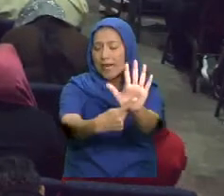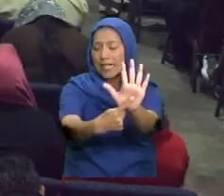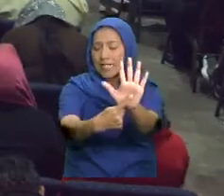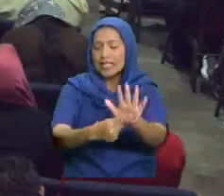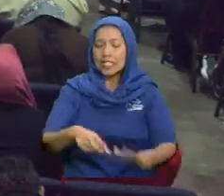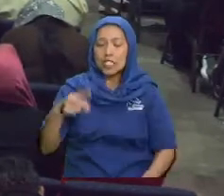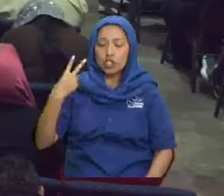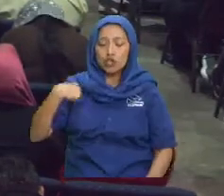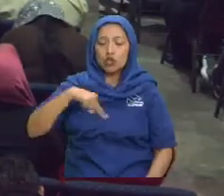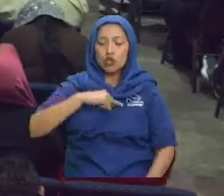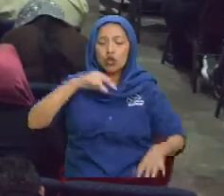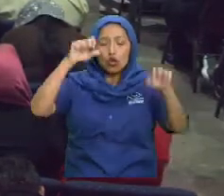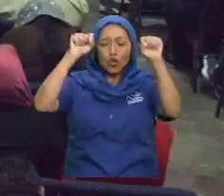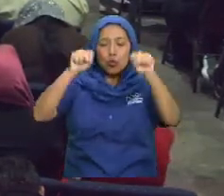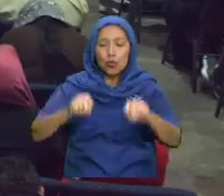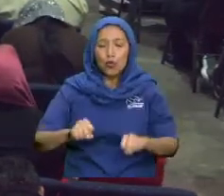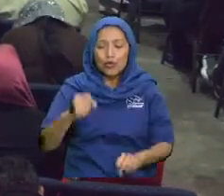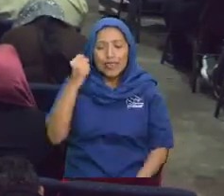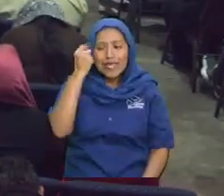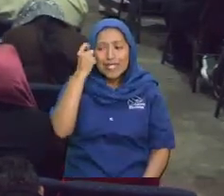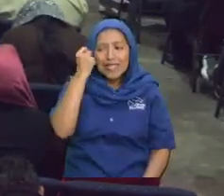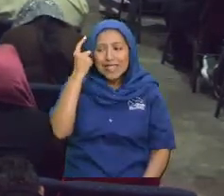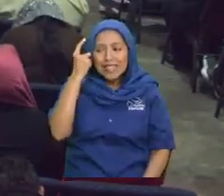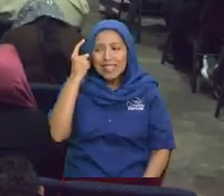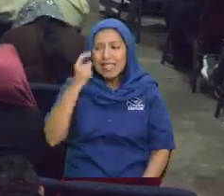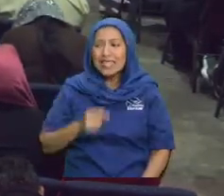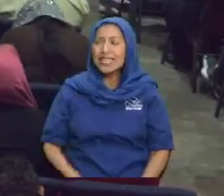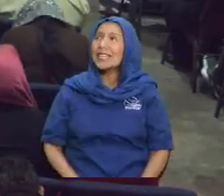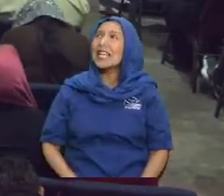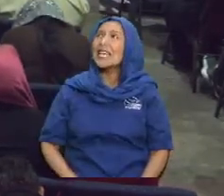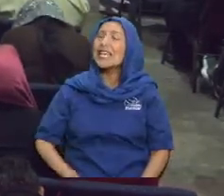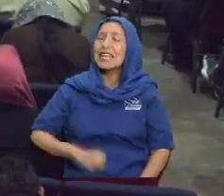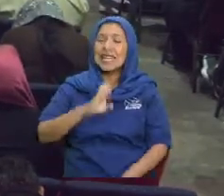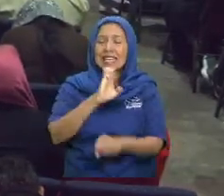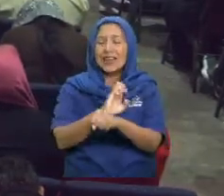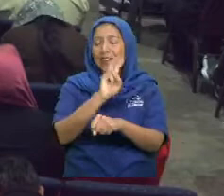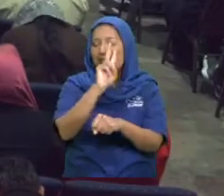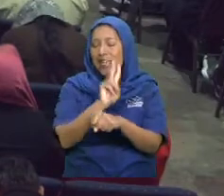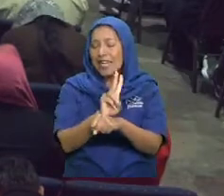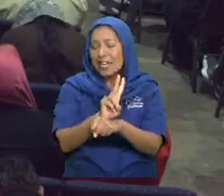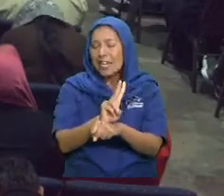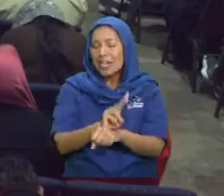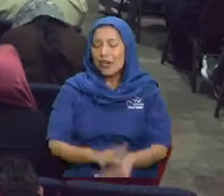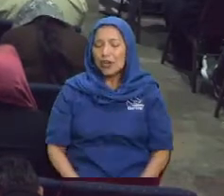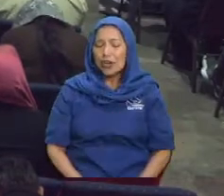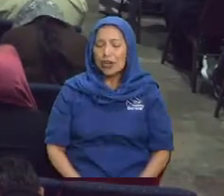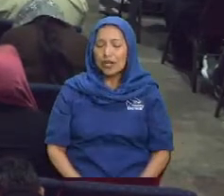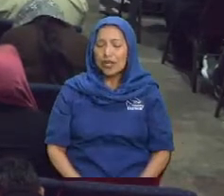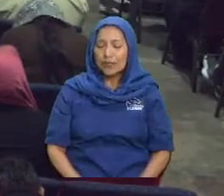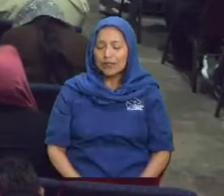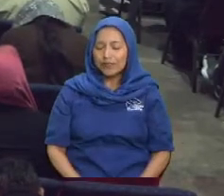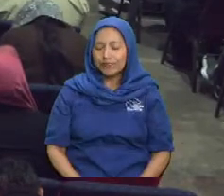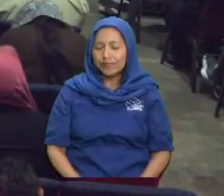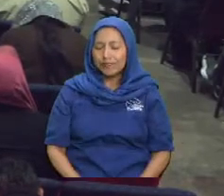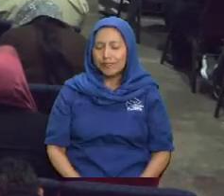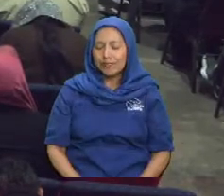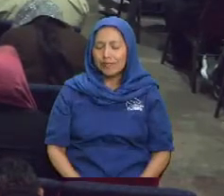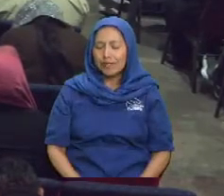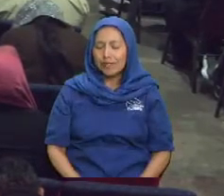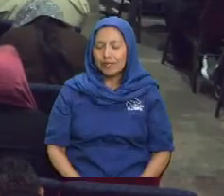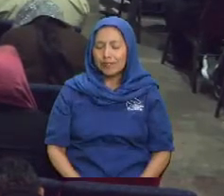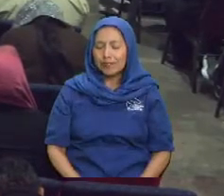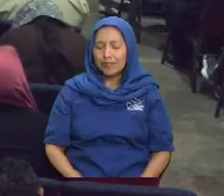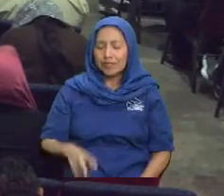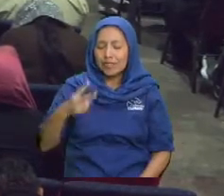podamos comprender la profundidad de tu evangelio y podamos encajar, que nuestra vida encaje en